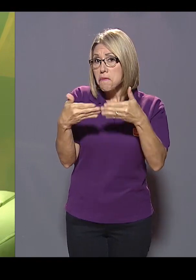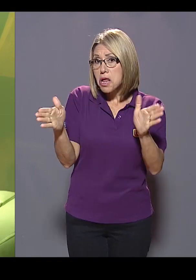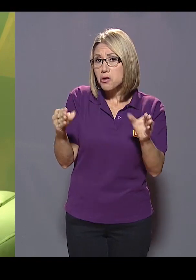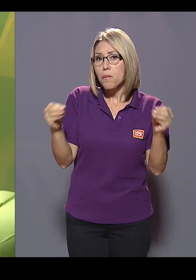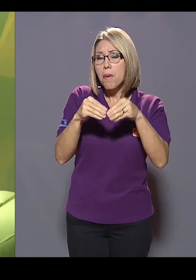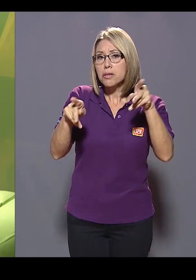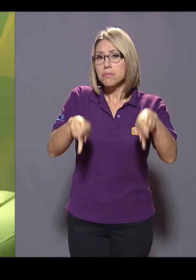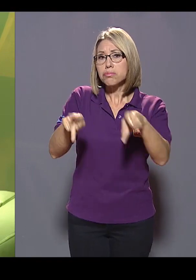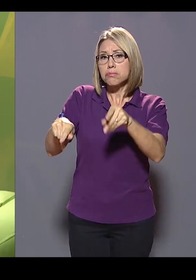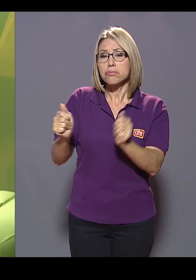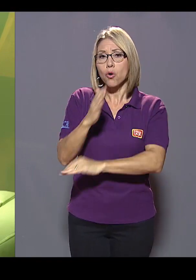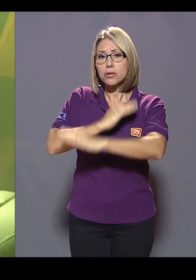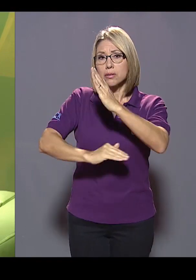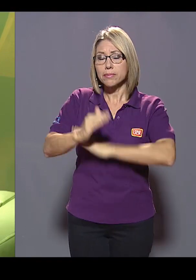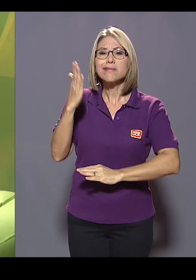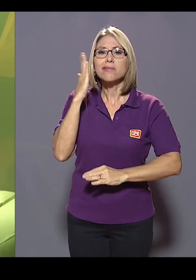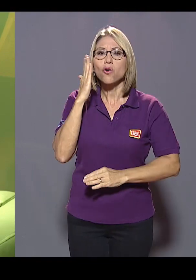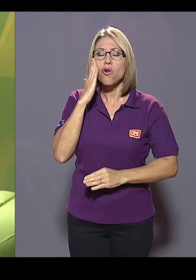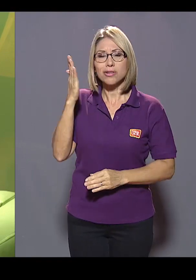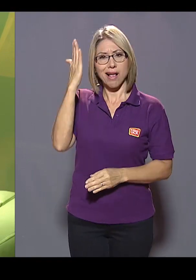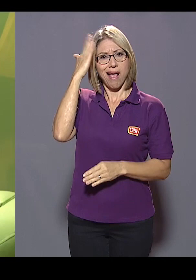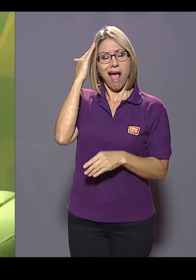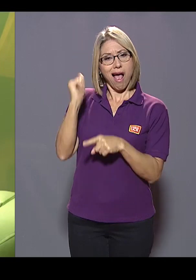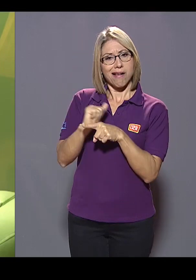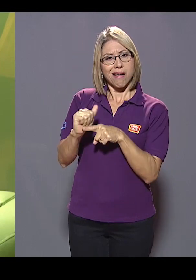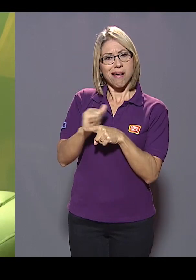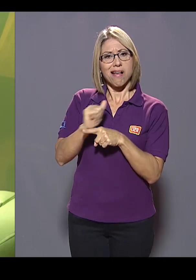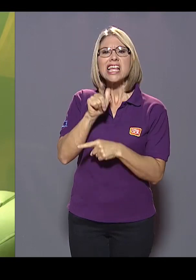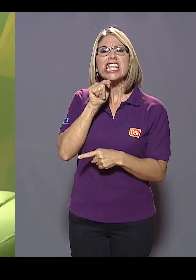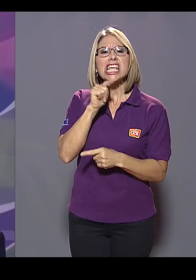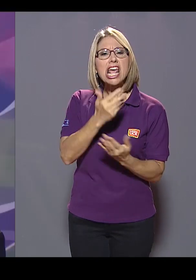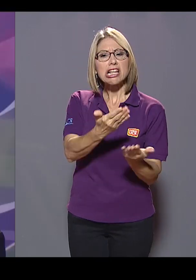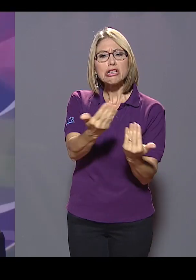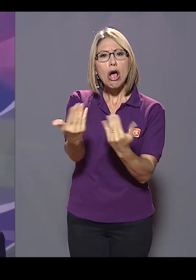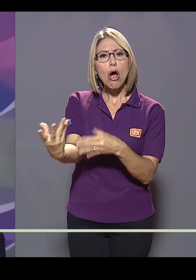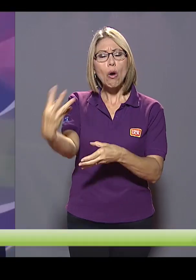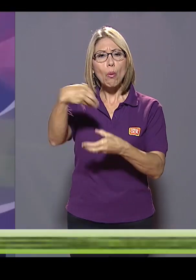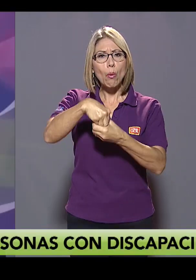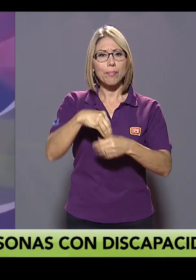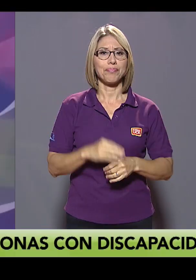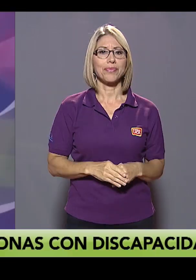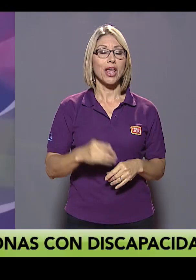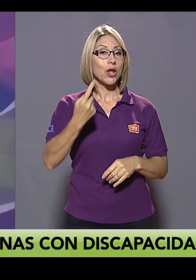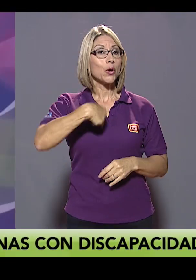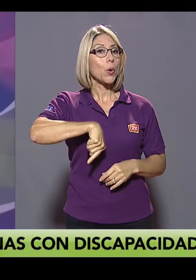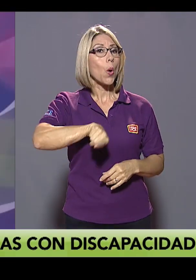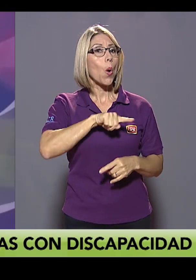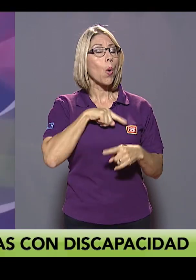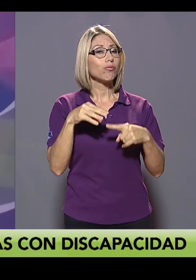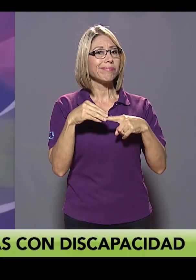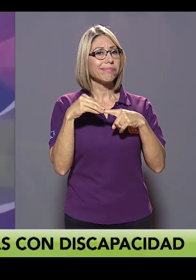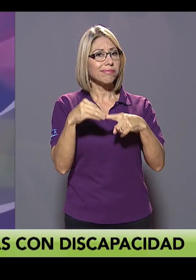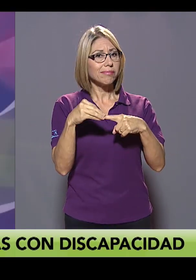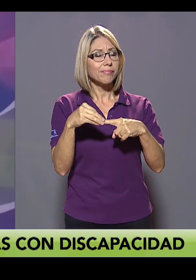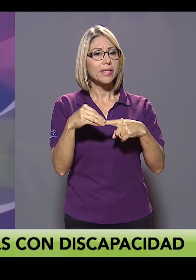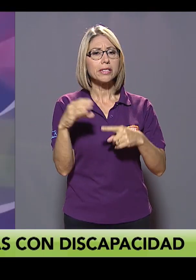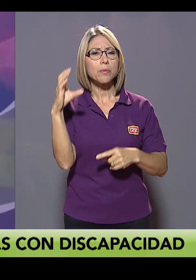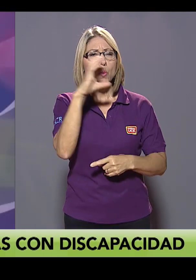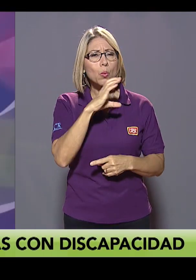conozcan y que se capaciten. ¿Quiénes están convocados? Estamos buscando